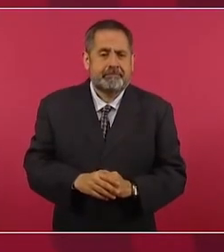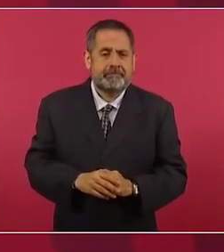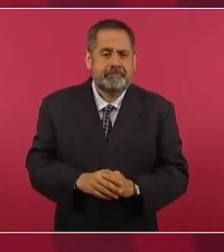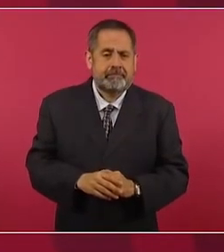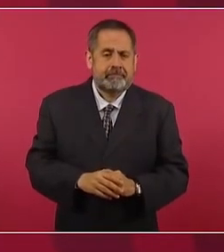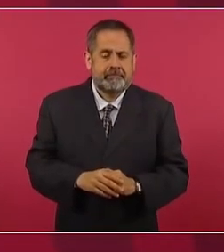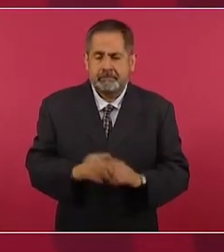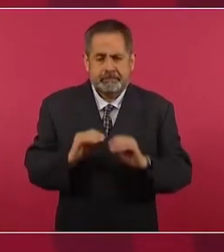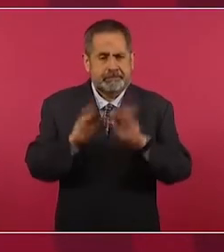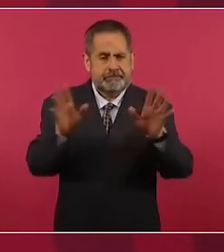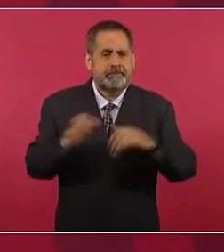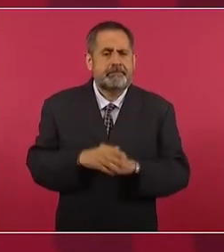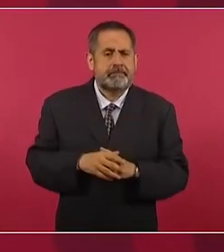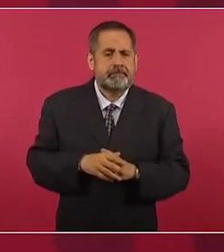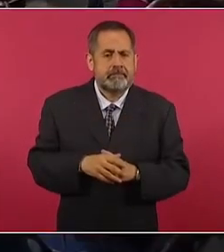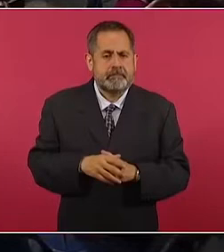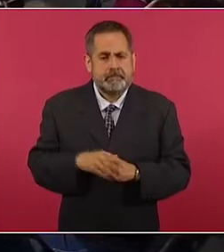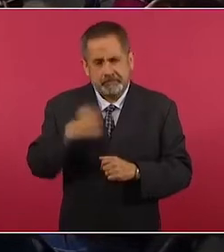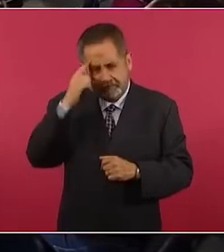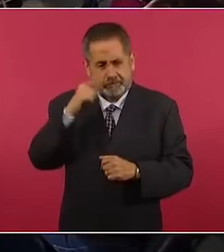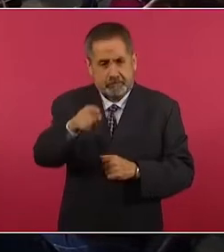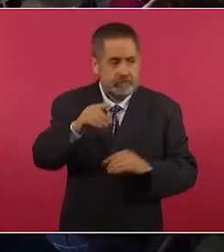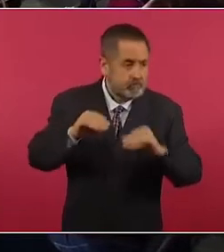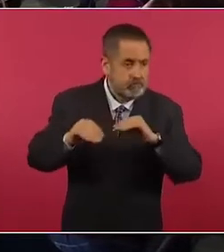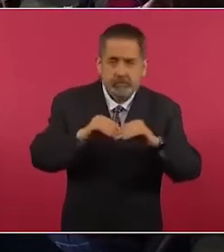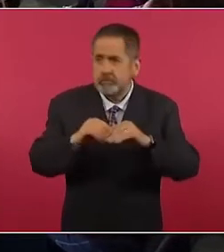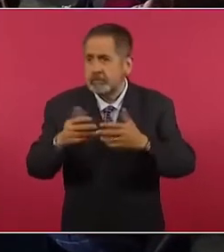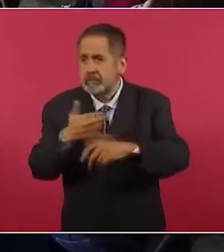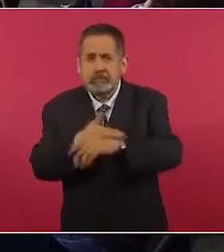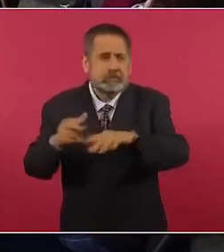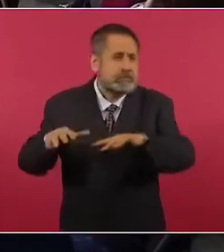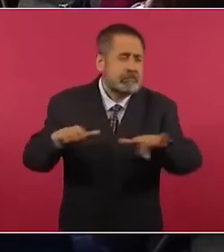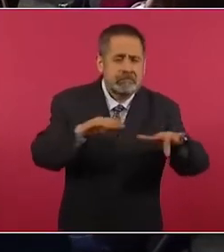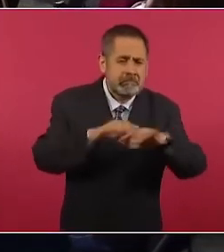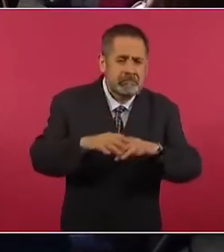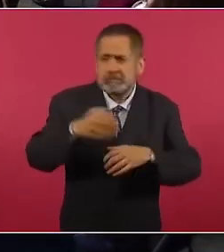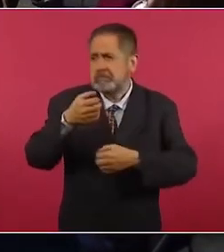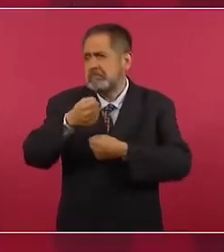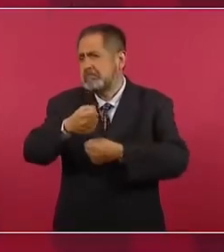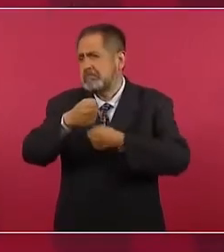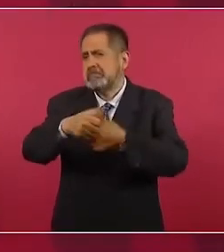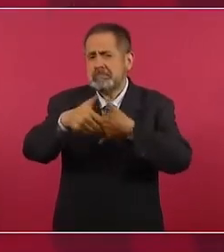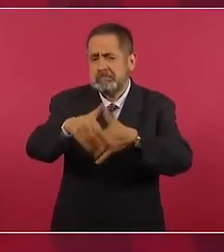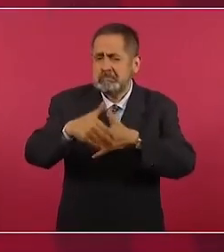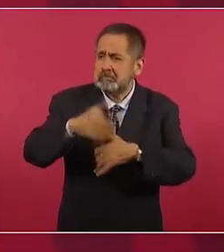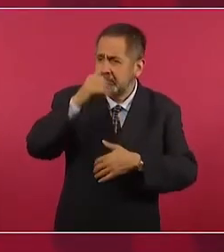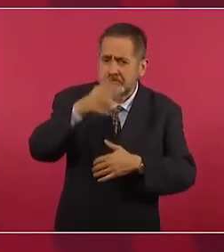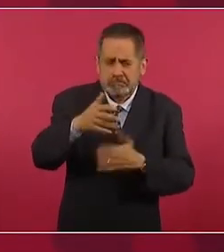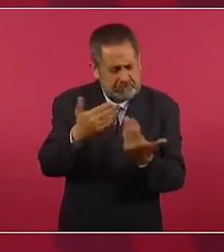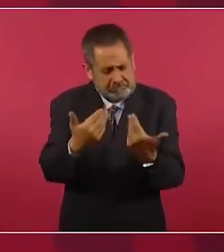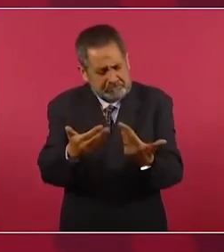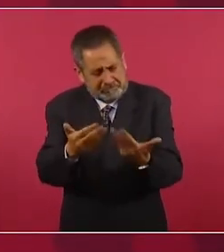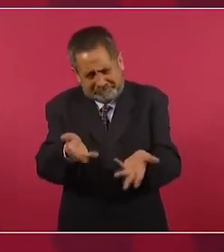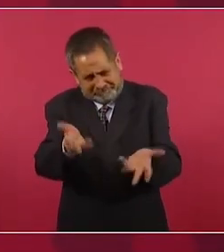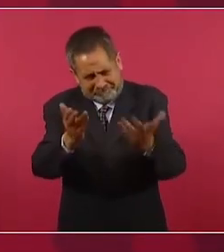Y desde luego a la movilización, a la protesta.